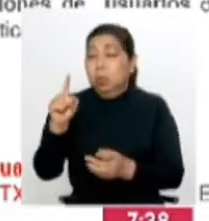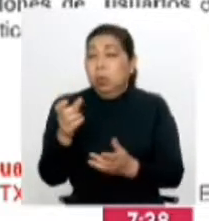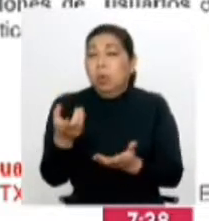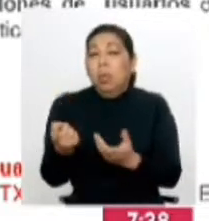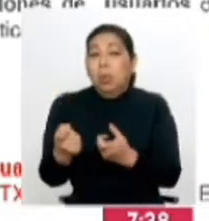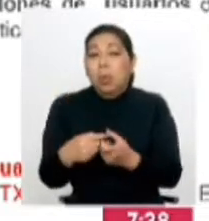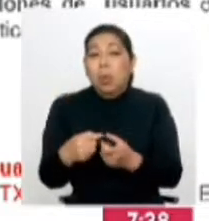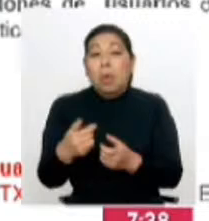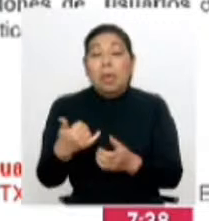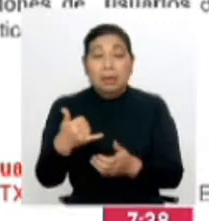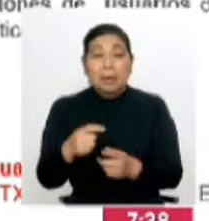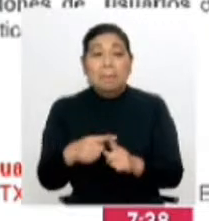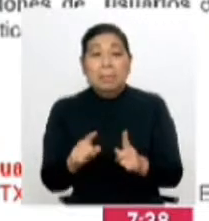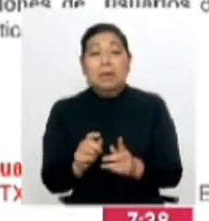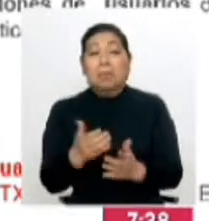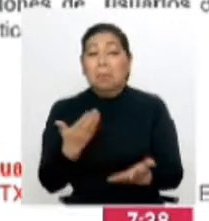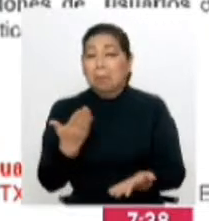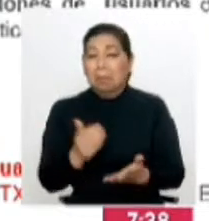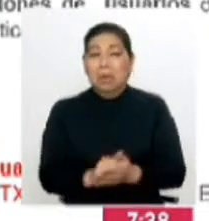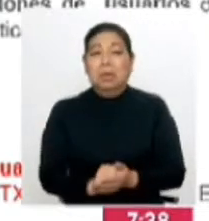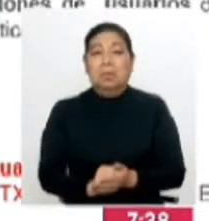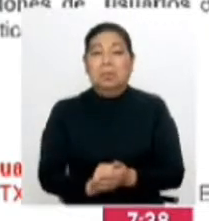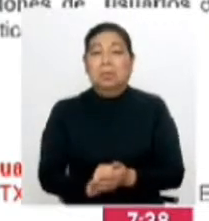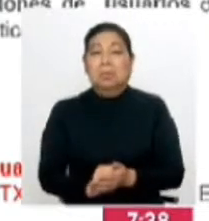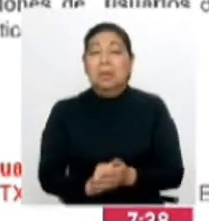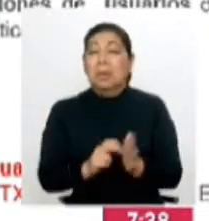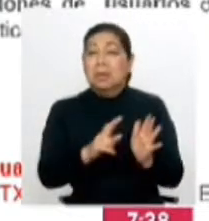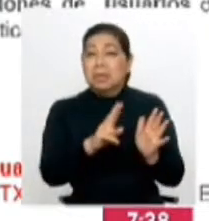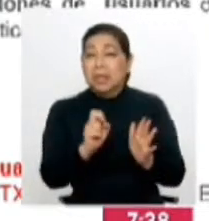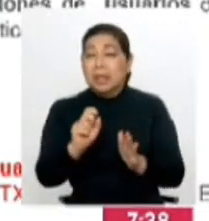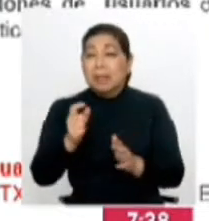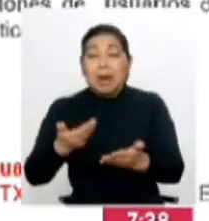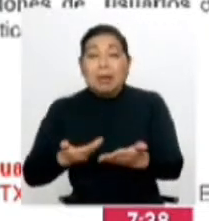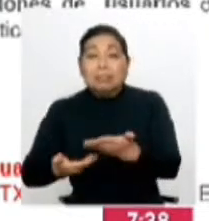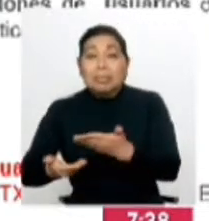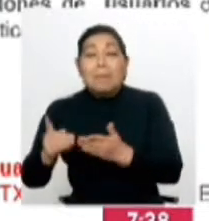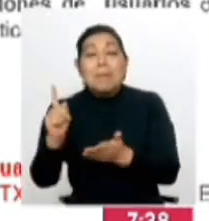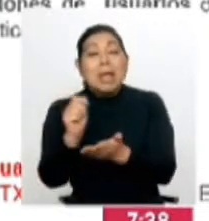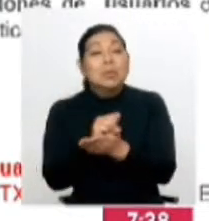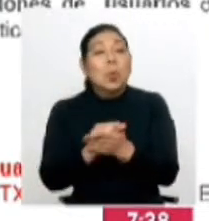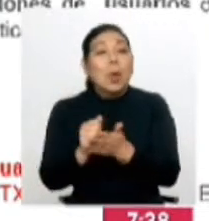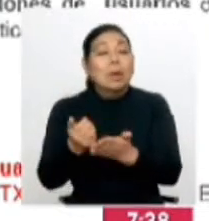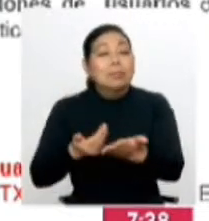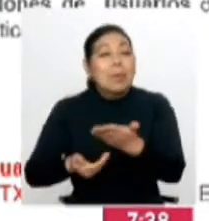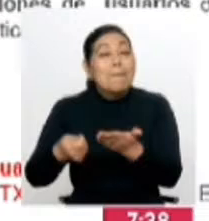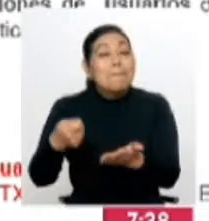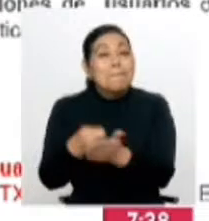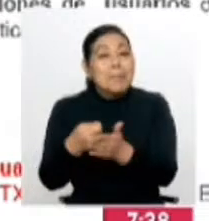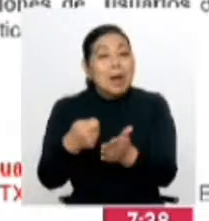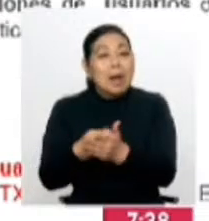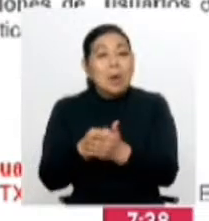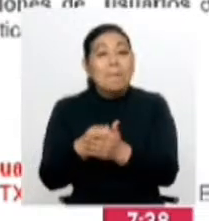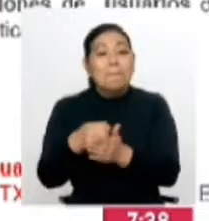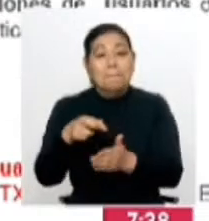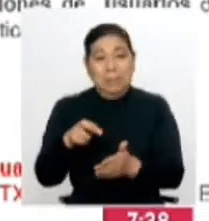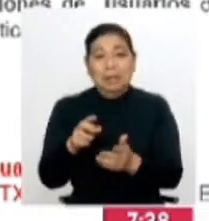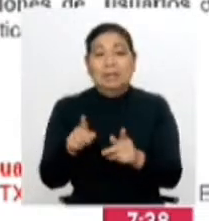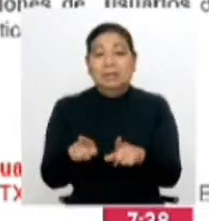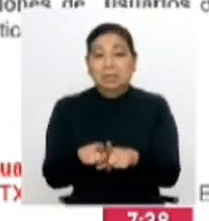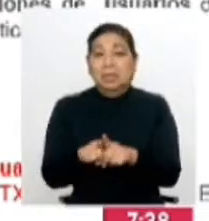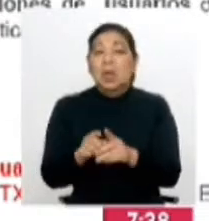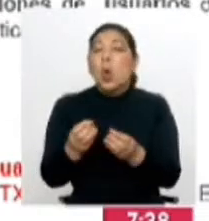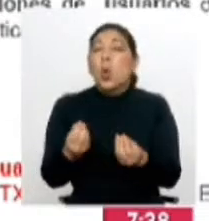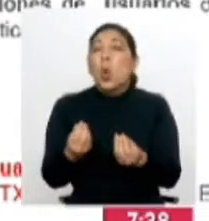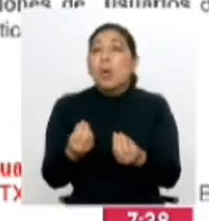del aplicativo móvil, y aproximadamente realizamos 700.000 transacciones mensuales por Pagalo.pe, que también es